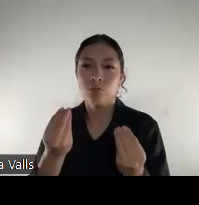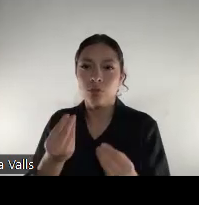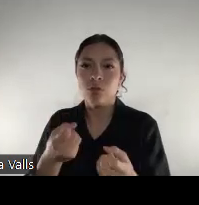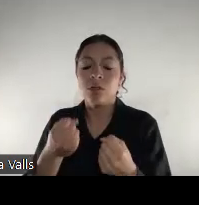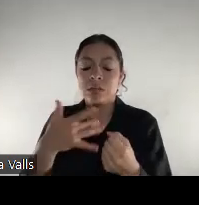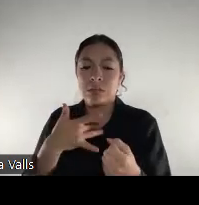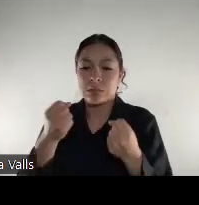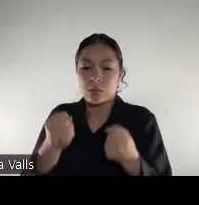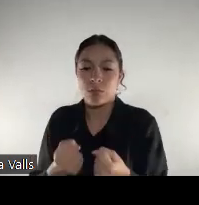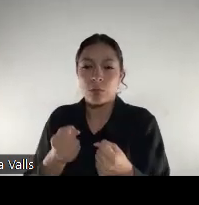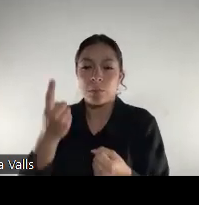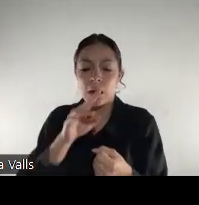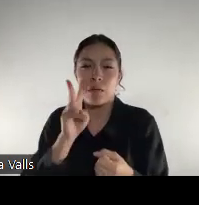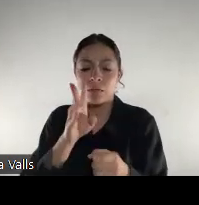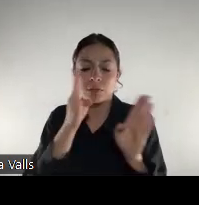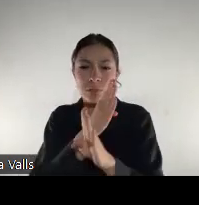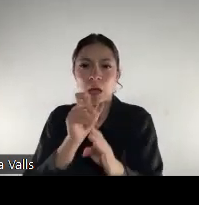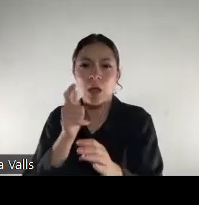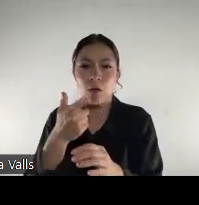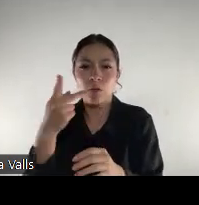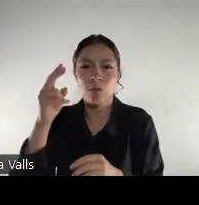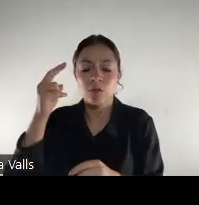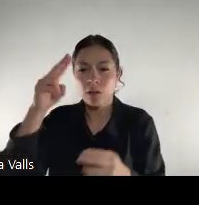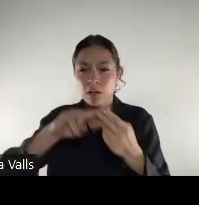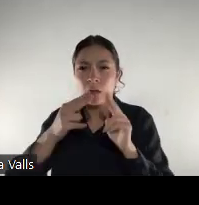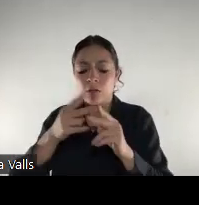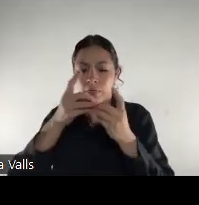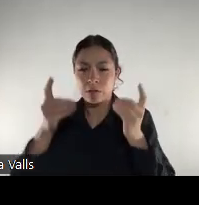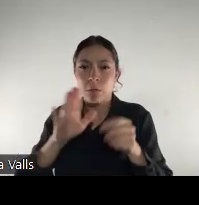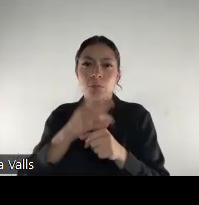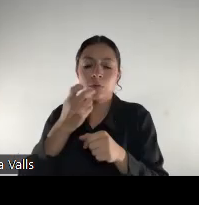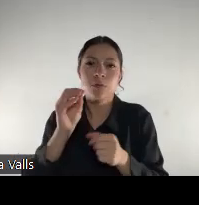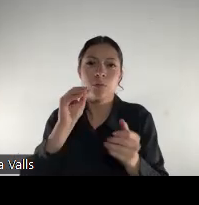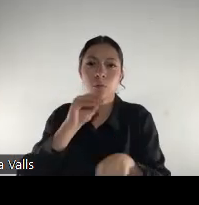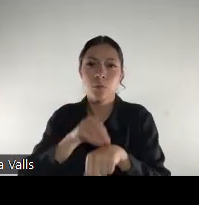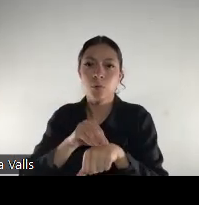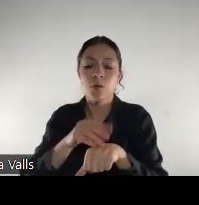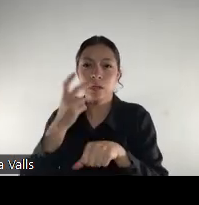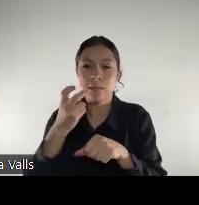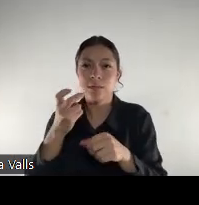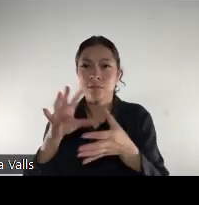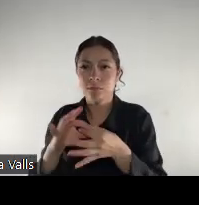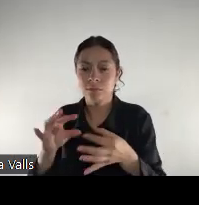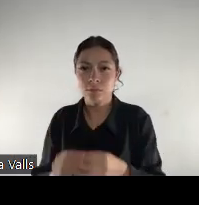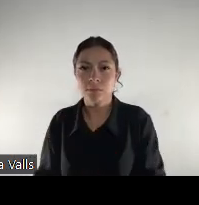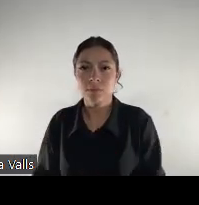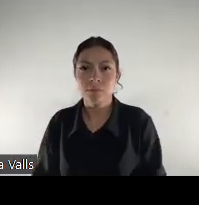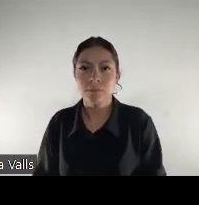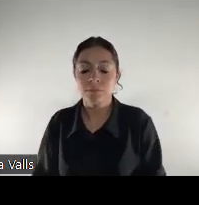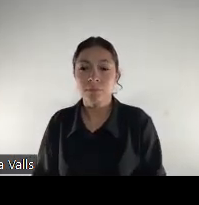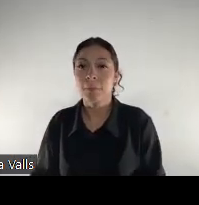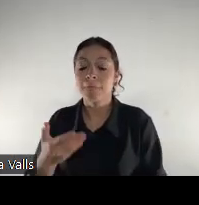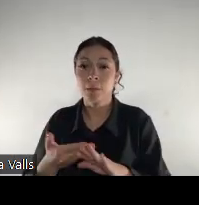una sospecha de algún trastorno del neurodesarrollo. Por eso pusimos esta opción. Es bien